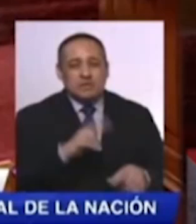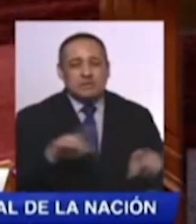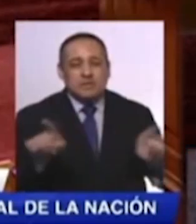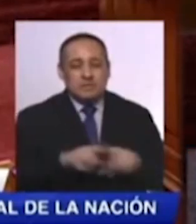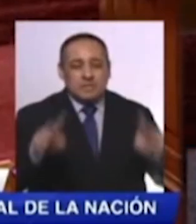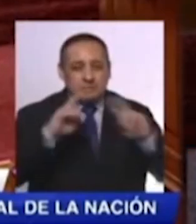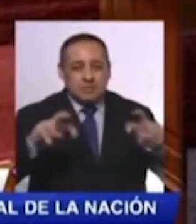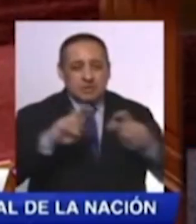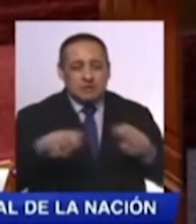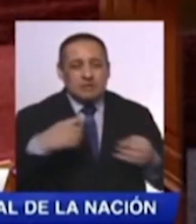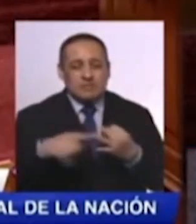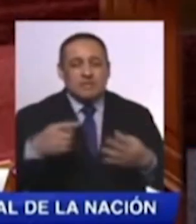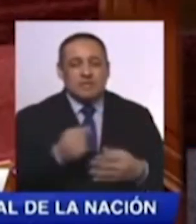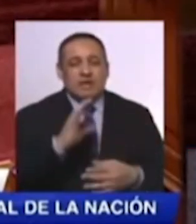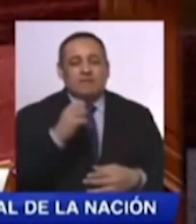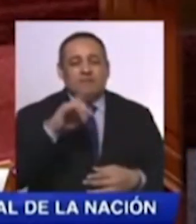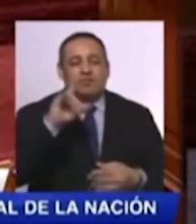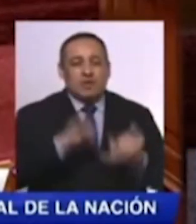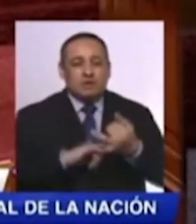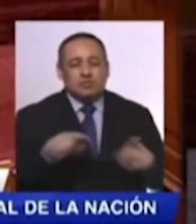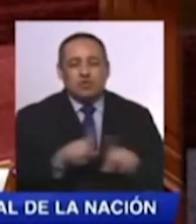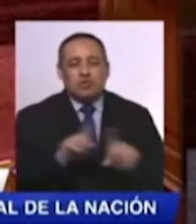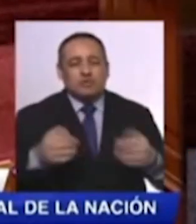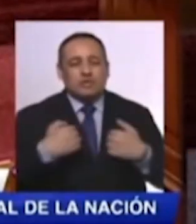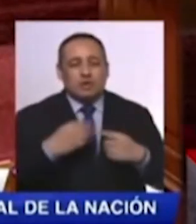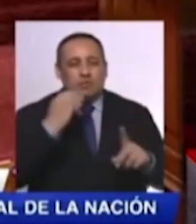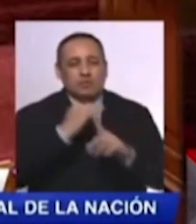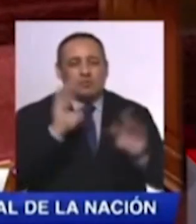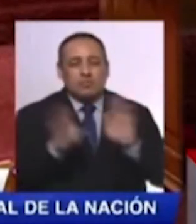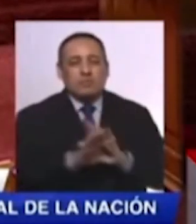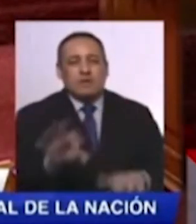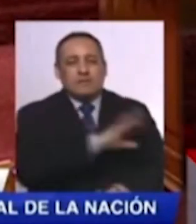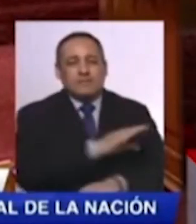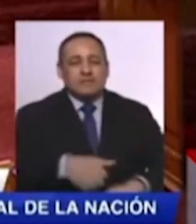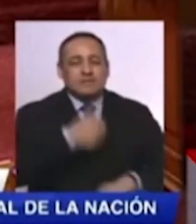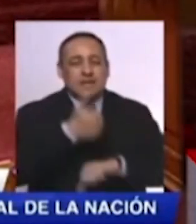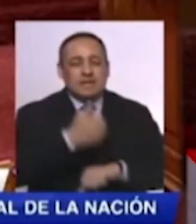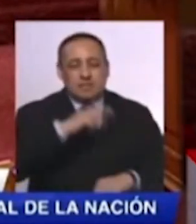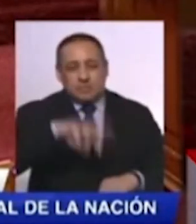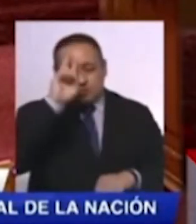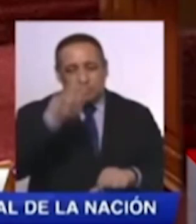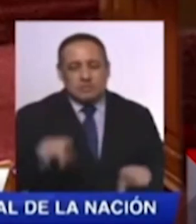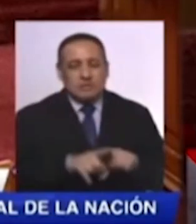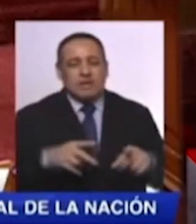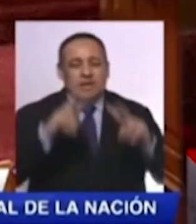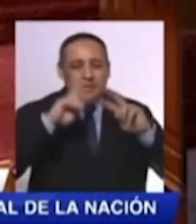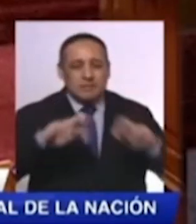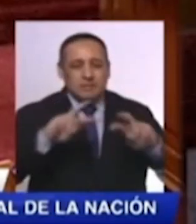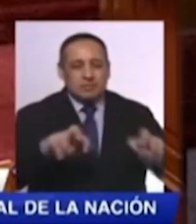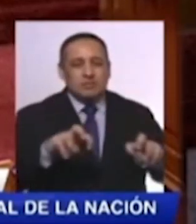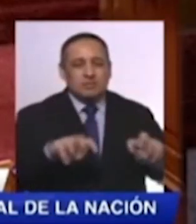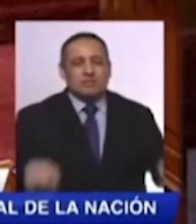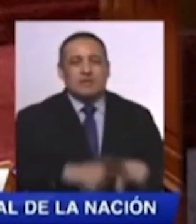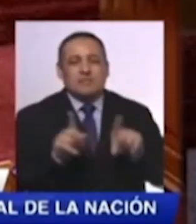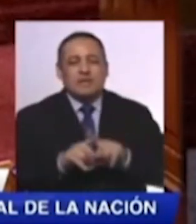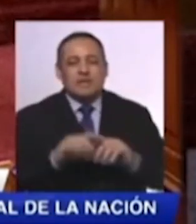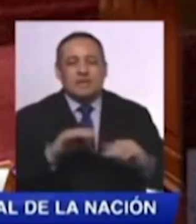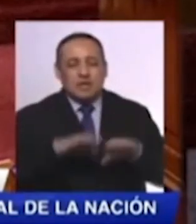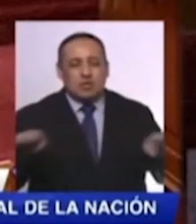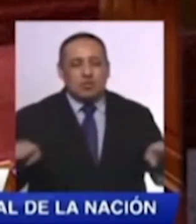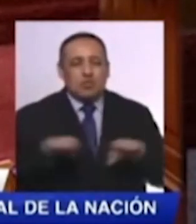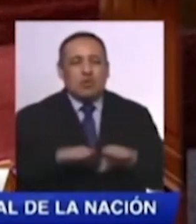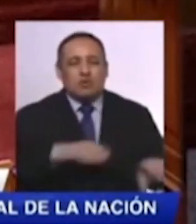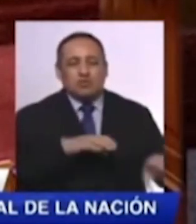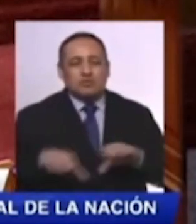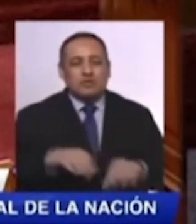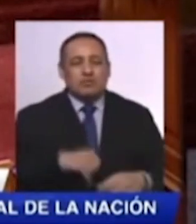de investigar a los aforados, carecía de objeto que el fiscal de la Nación realice una investigación paralela esto se